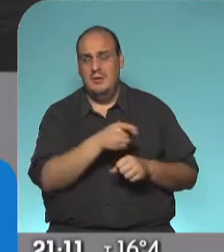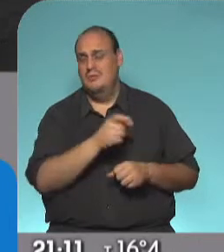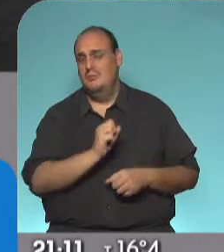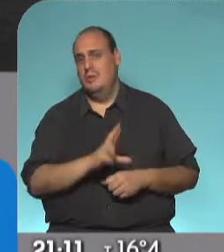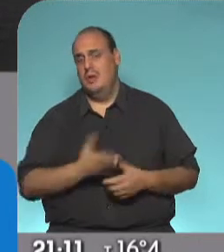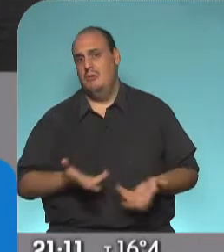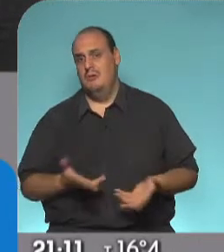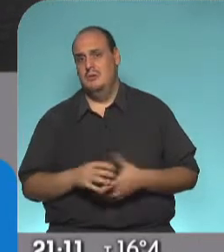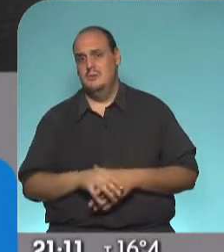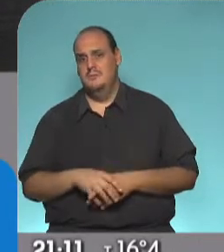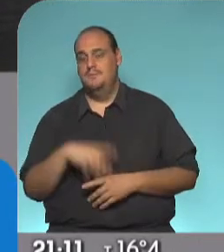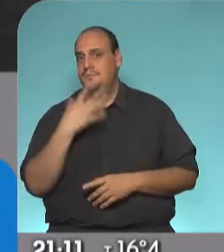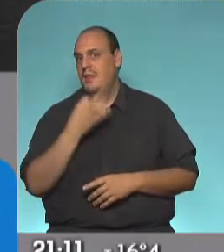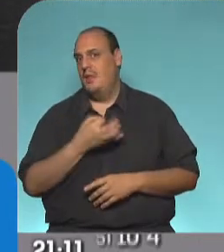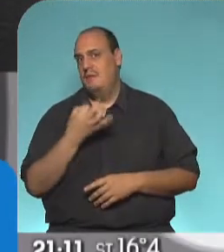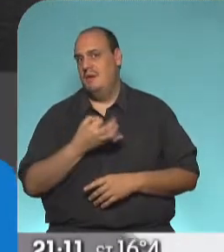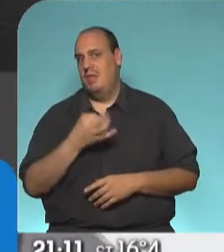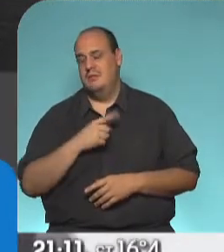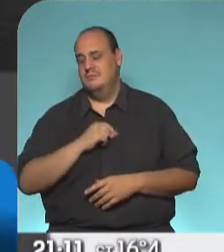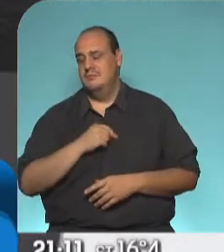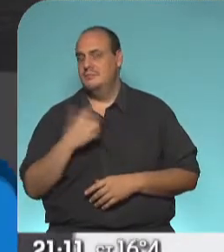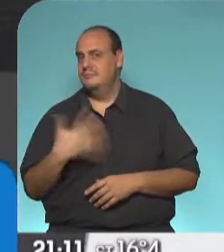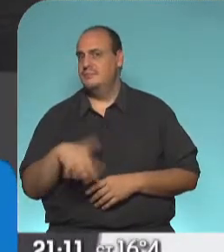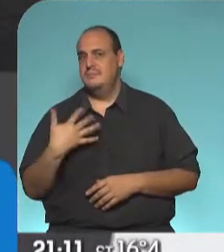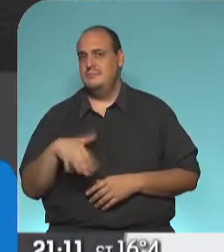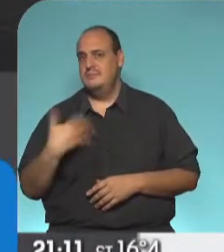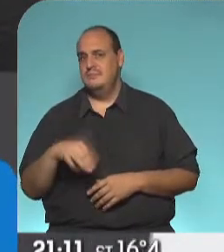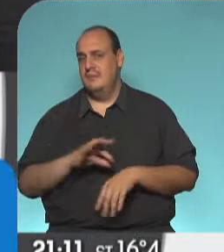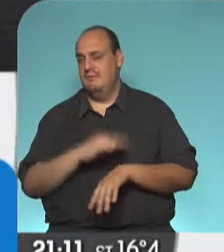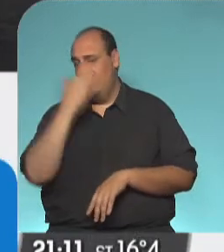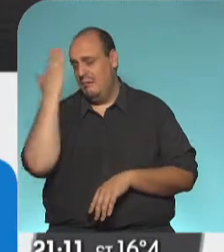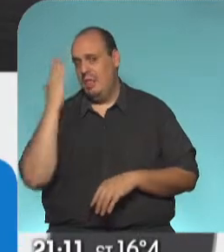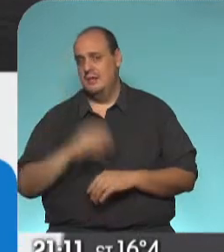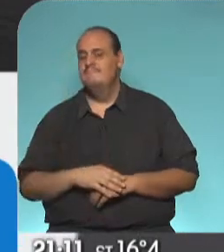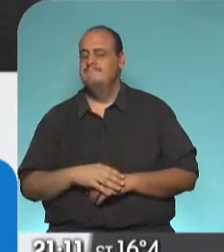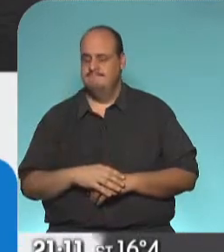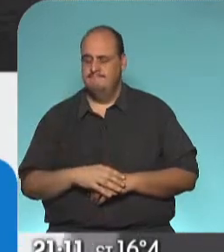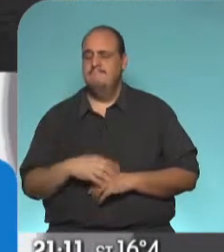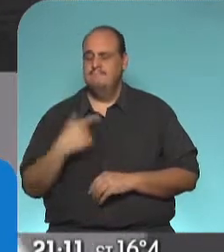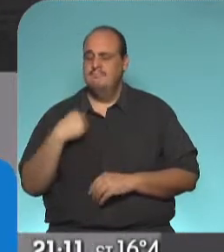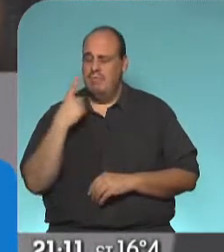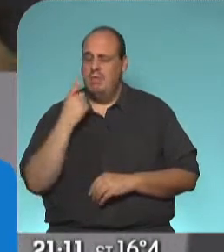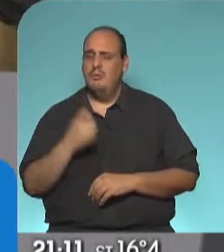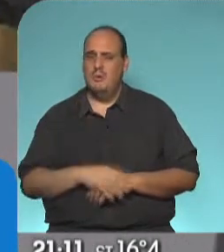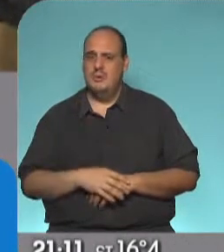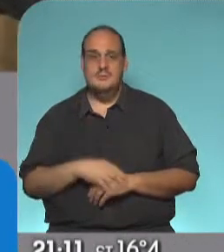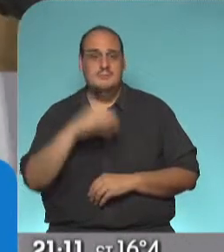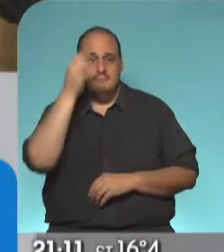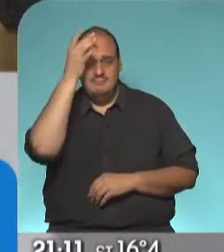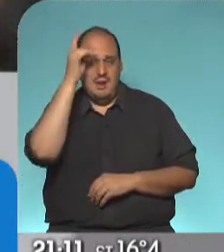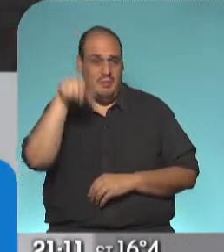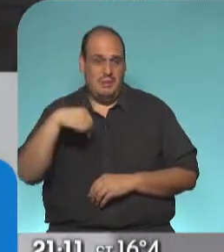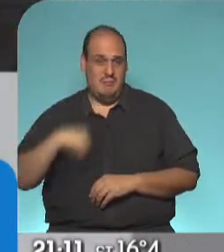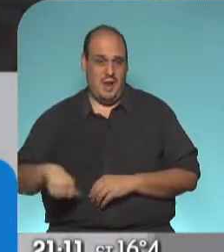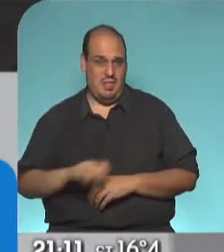que eso es lo más doloroso que tiene esta enfermedad. Nos imaginamos, Patricia, Una nos mierda. imaginamos. Perdón, Sí. pero es una mierda. Sí,